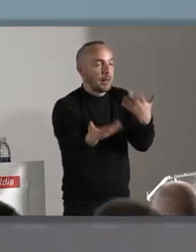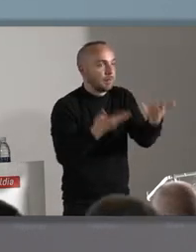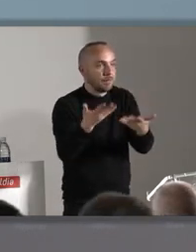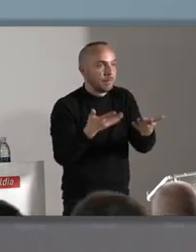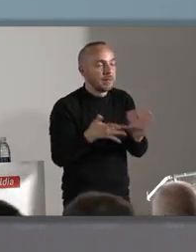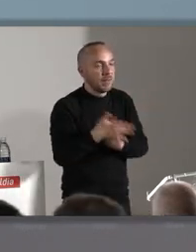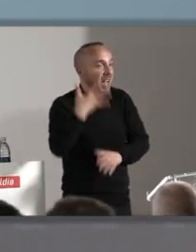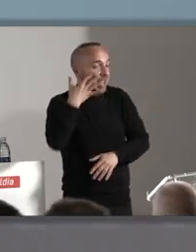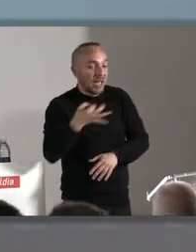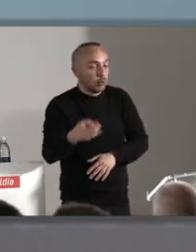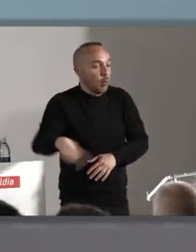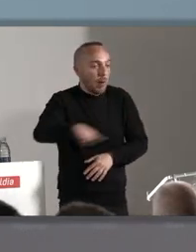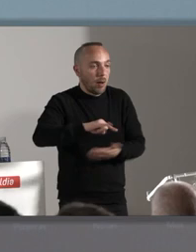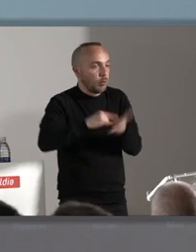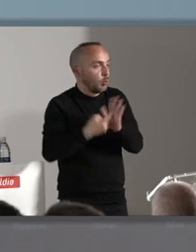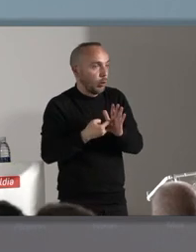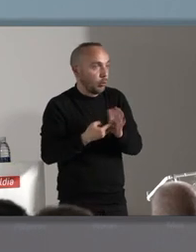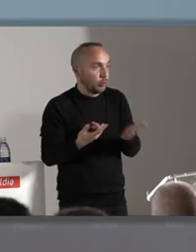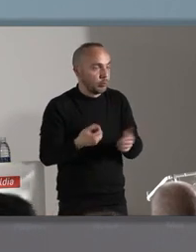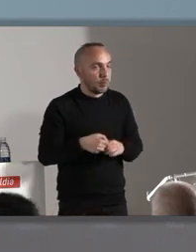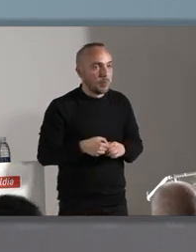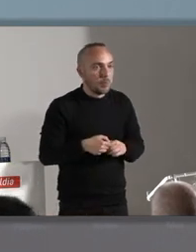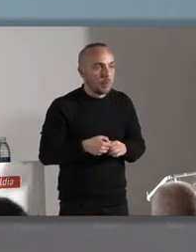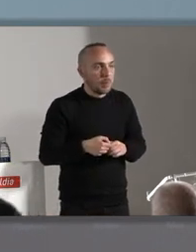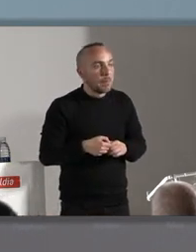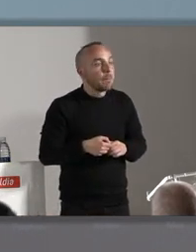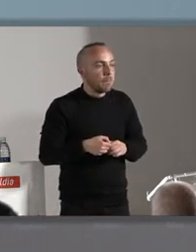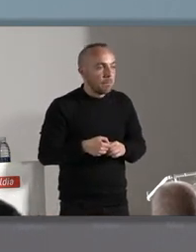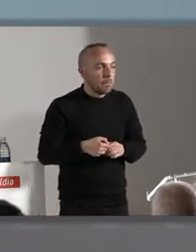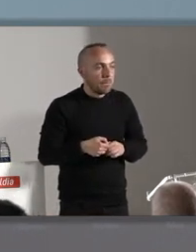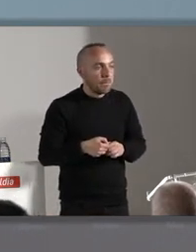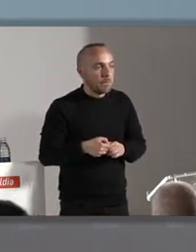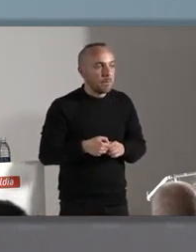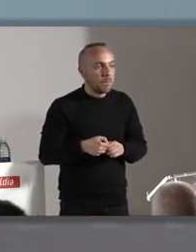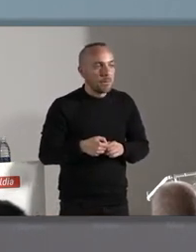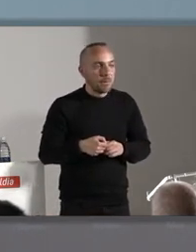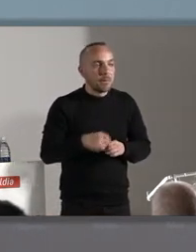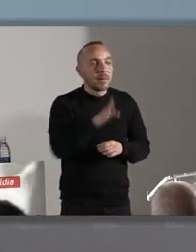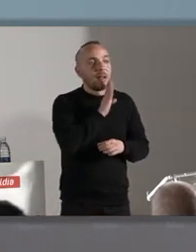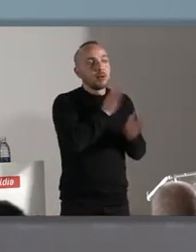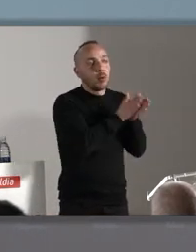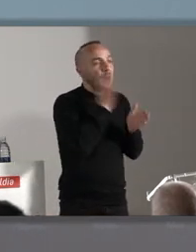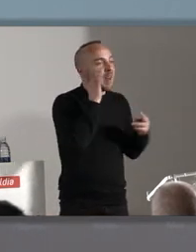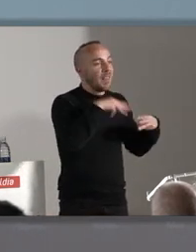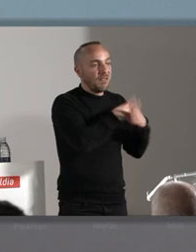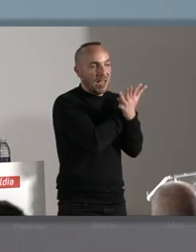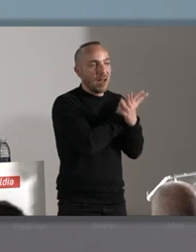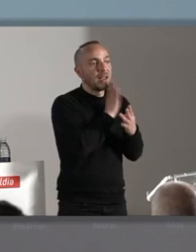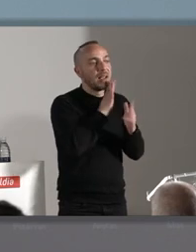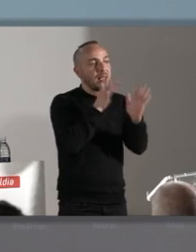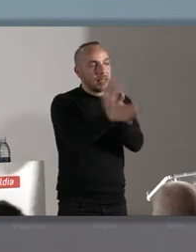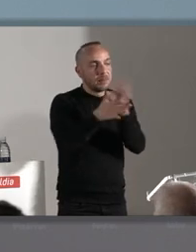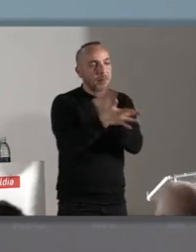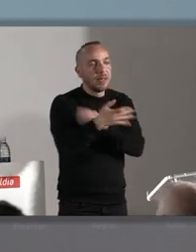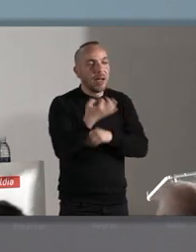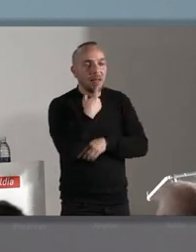también al sector y a los proyectos. A diversificar la financiación, la compañera de FIARE pues, lo comentaba, y es necesario pues, que haya financiación de la